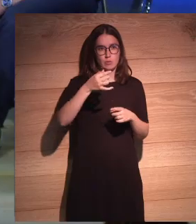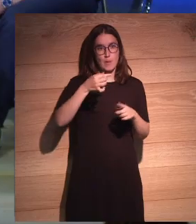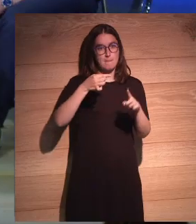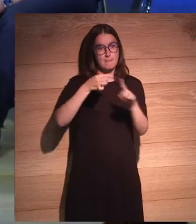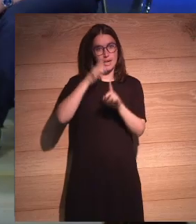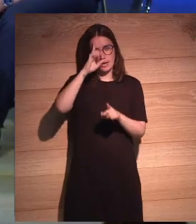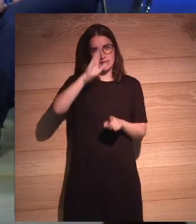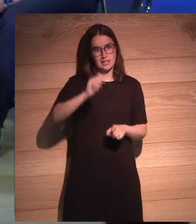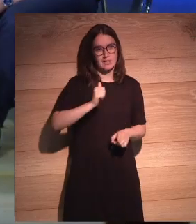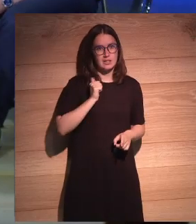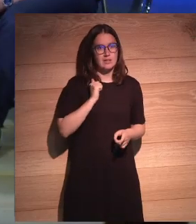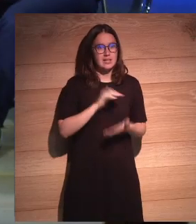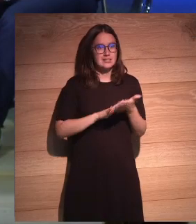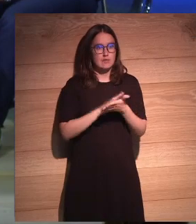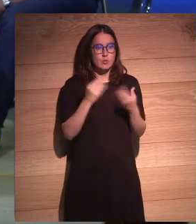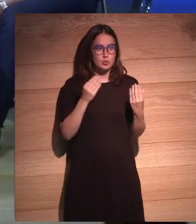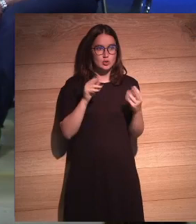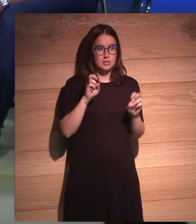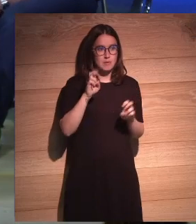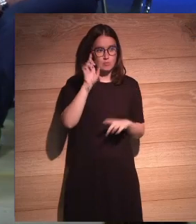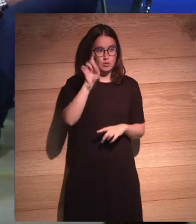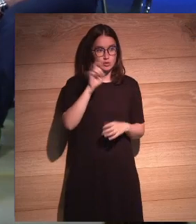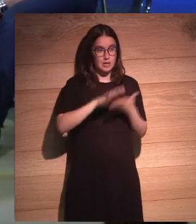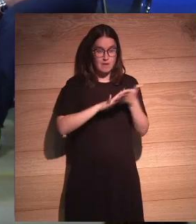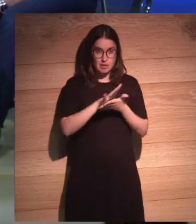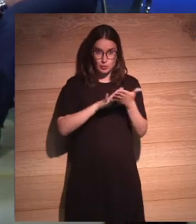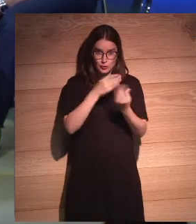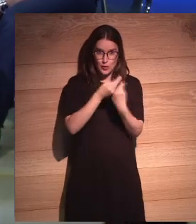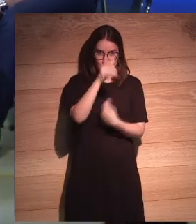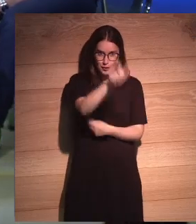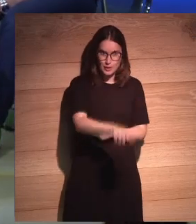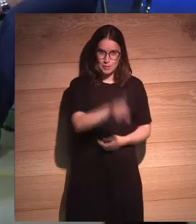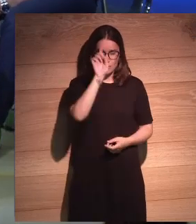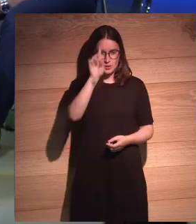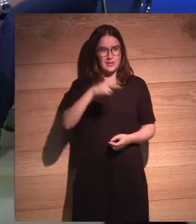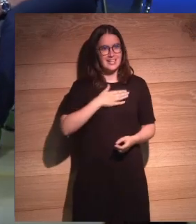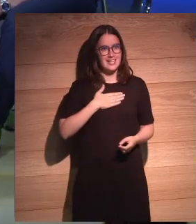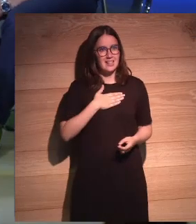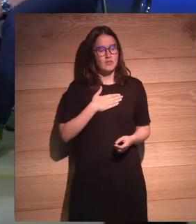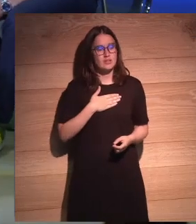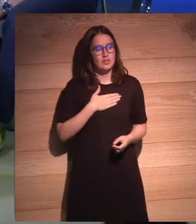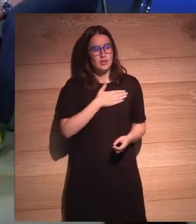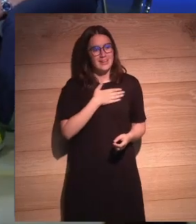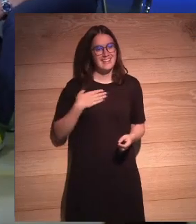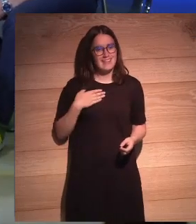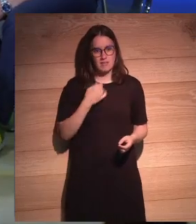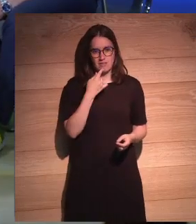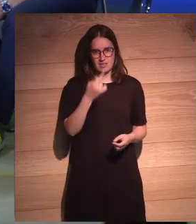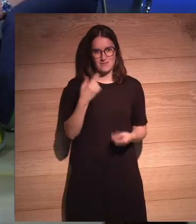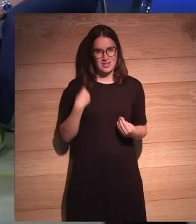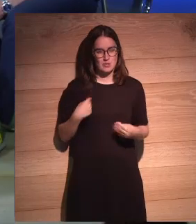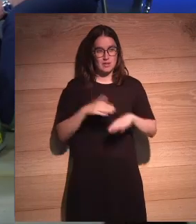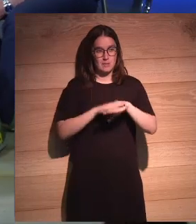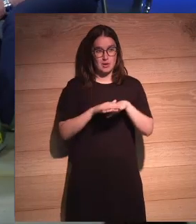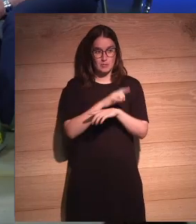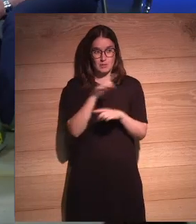inteligencia artificial. Miguel, se ha hablado mucho de profesores, por fin hablamos con uno. Encantado tenerte. Eso es lo que quería decir. Bueno,